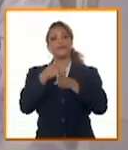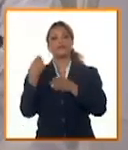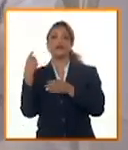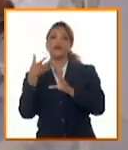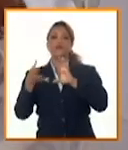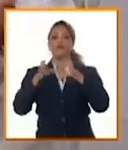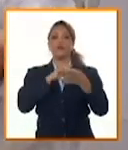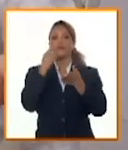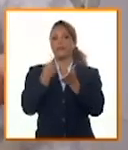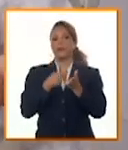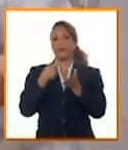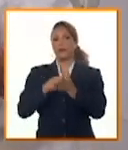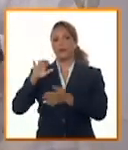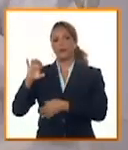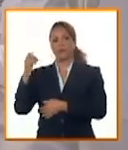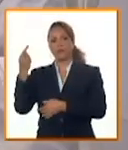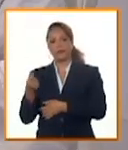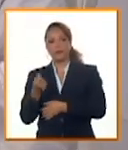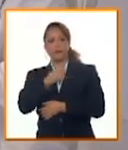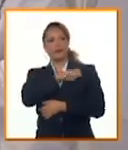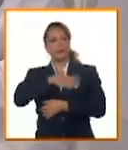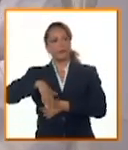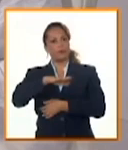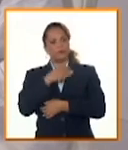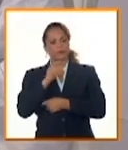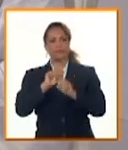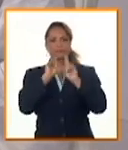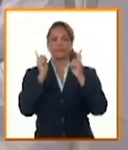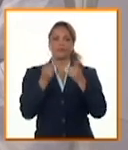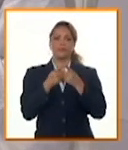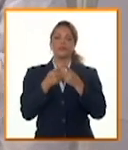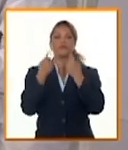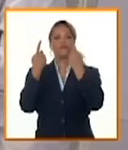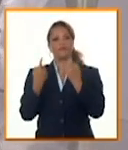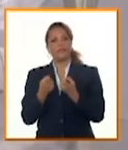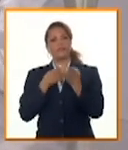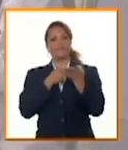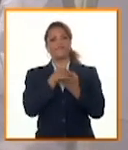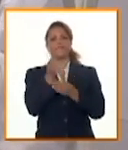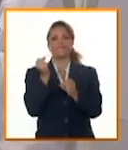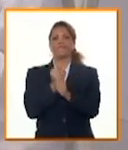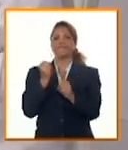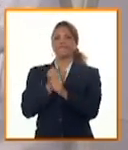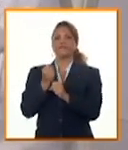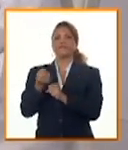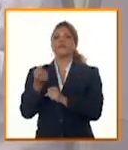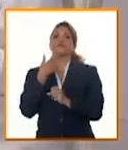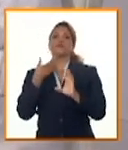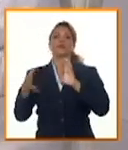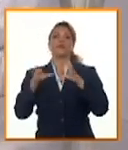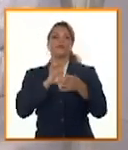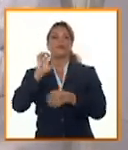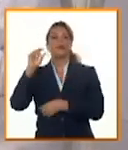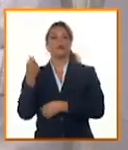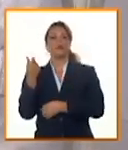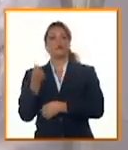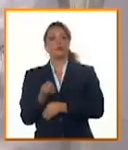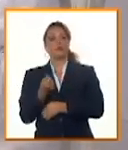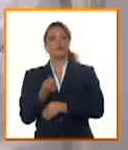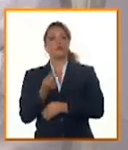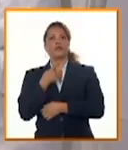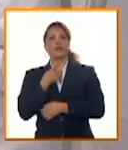los nuevos actores a la población en general no es suficiente Y una de las uno de los mecanismos económicos de